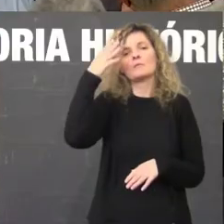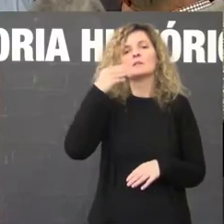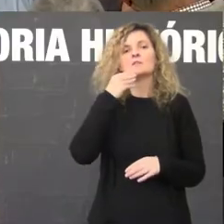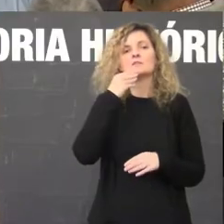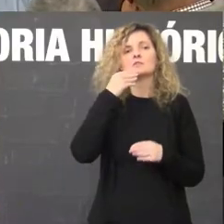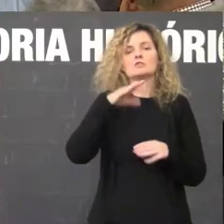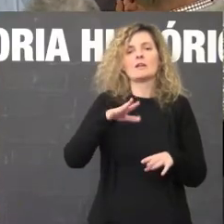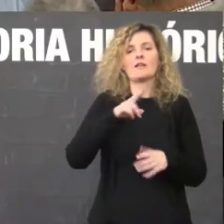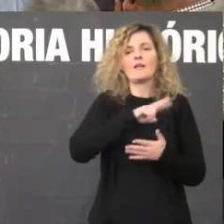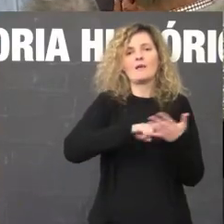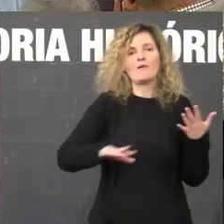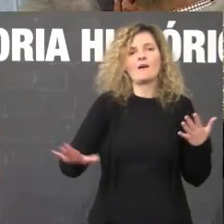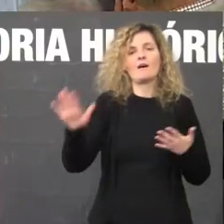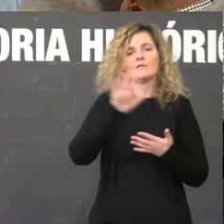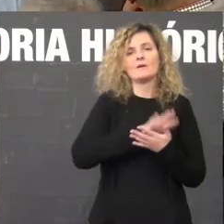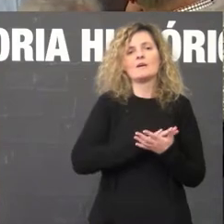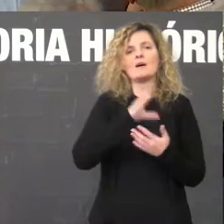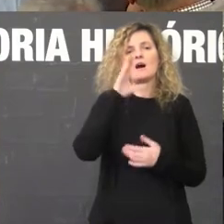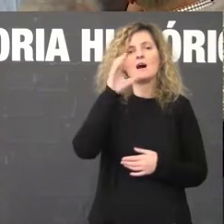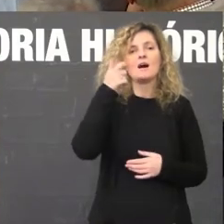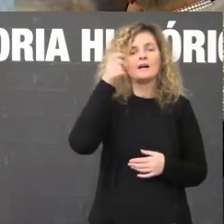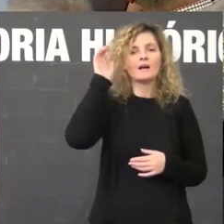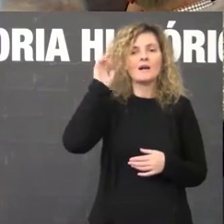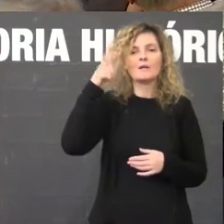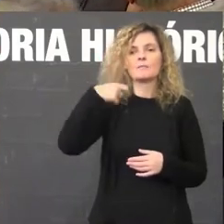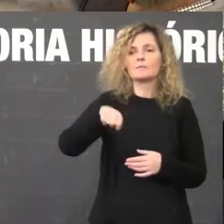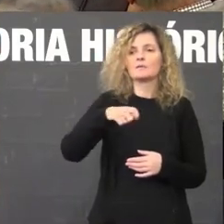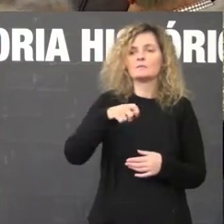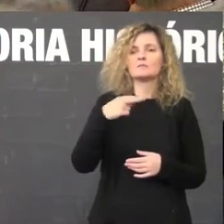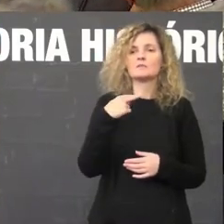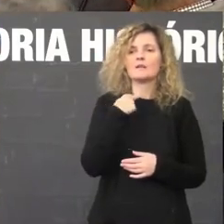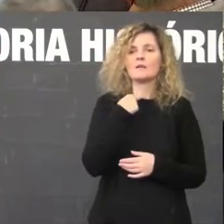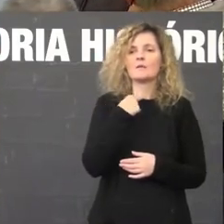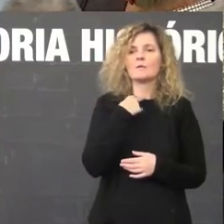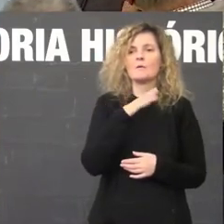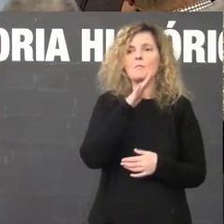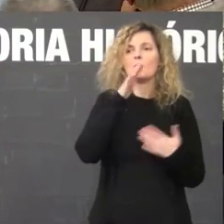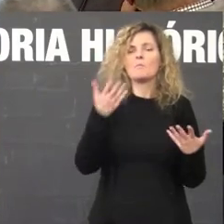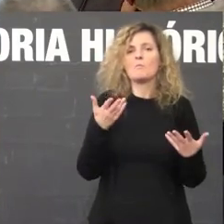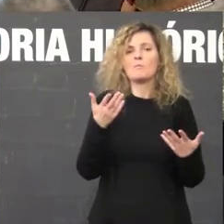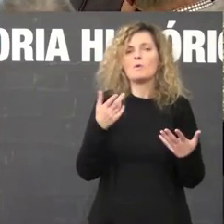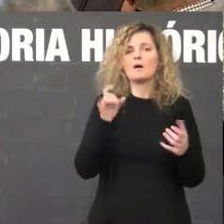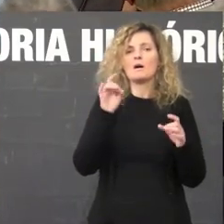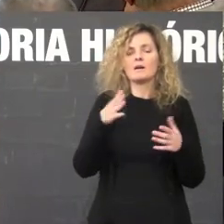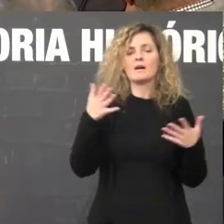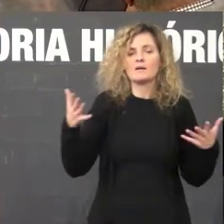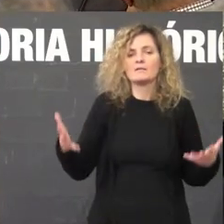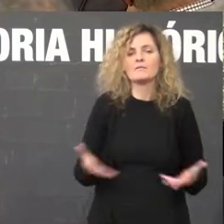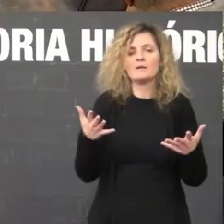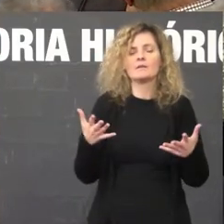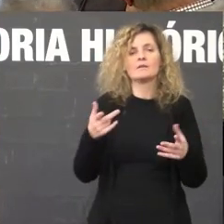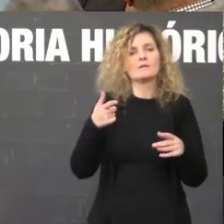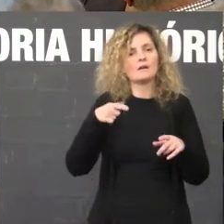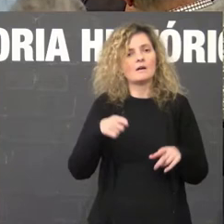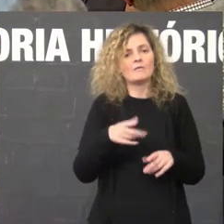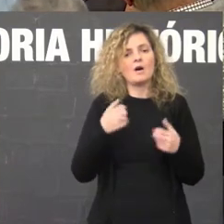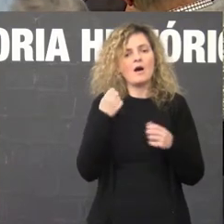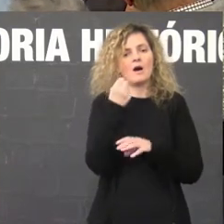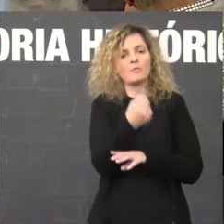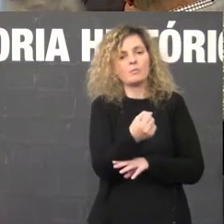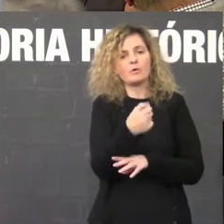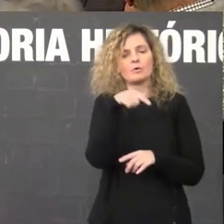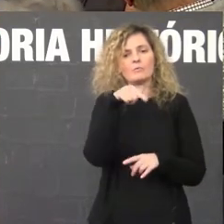Galiza, e a Carmela Silva, presidente da Deputación, quen alenta, promove e